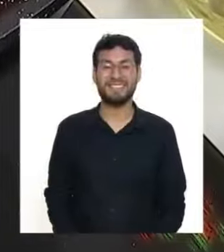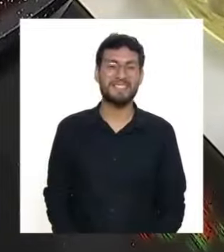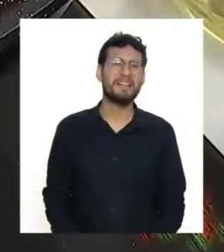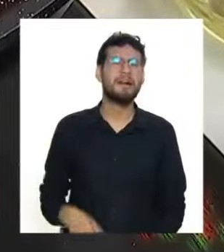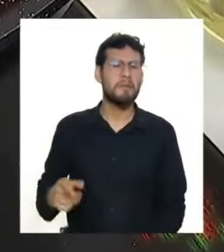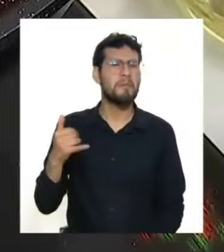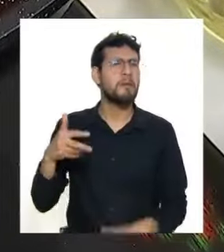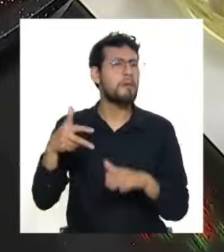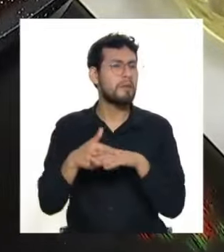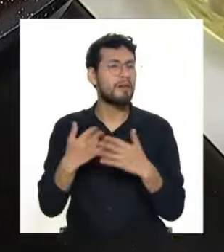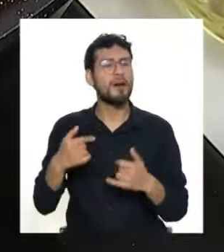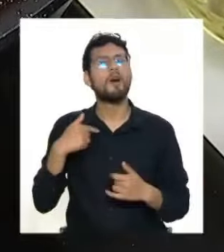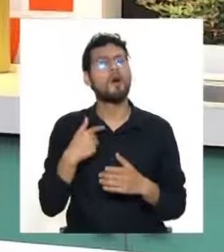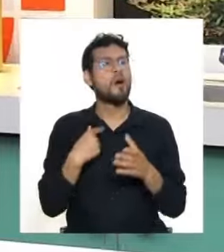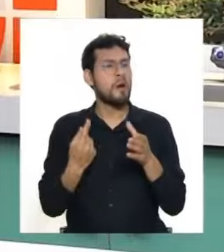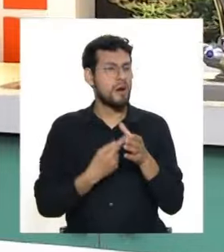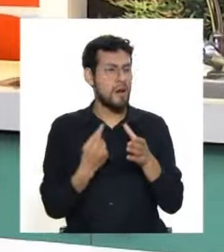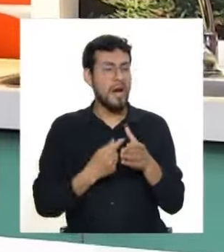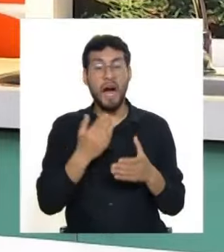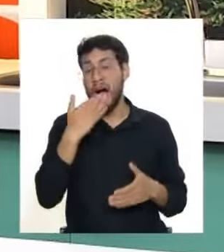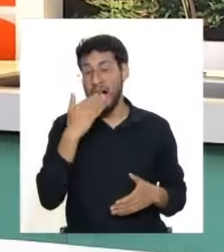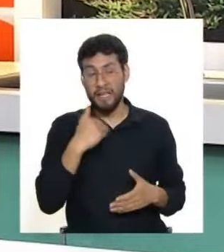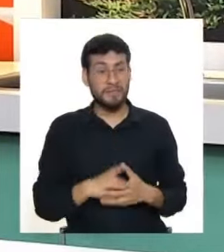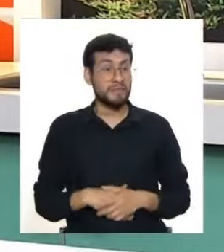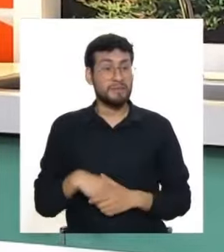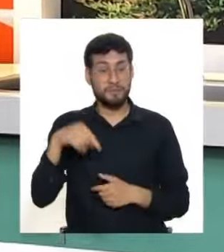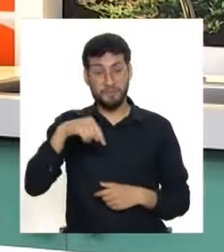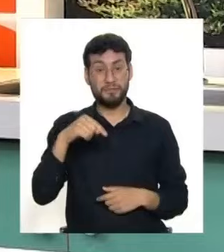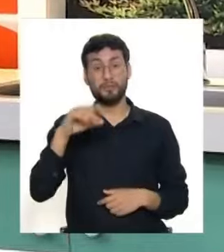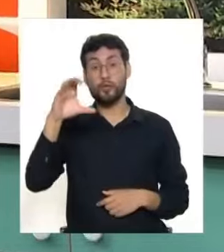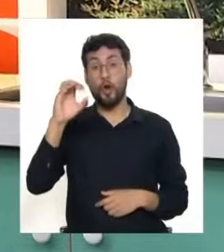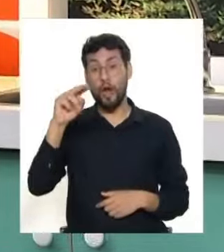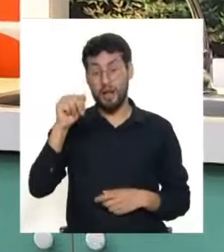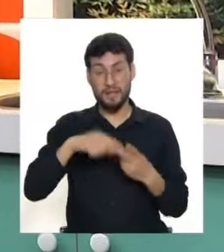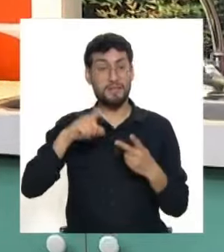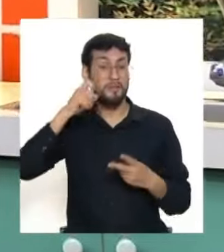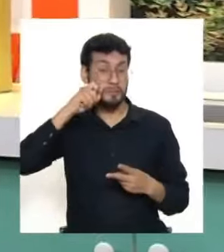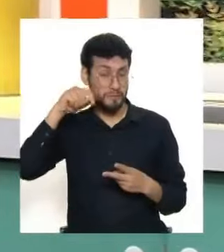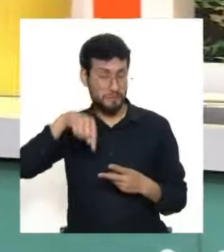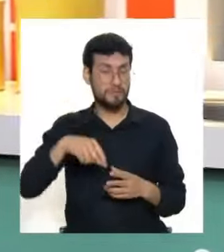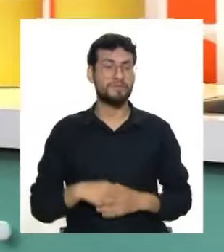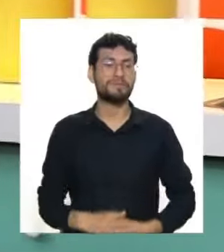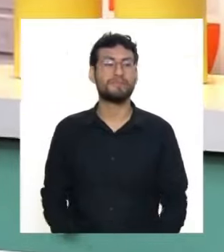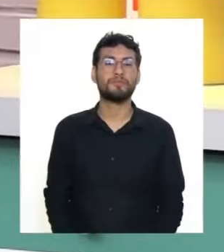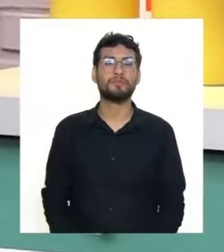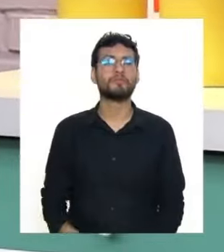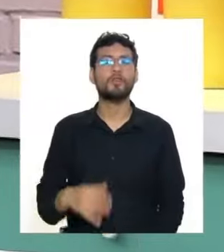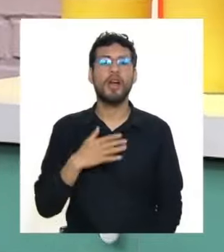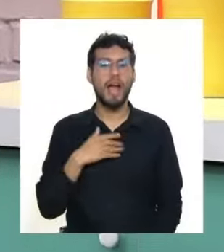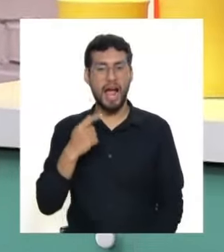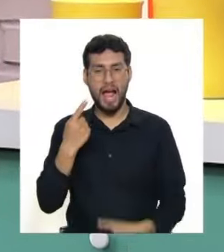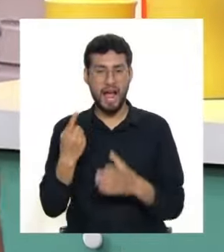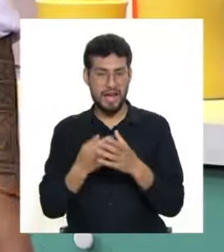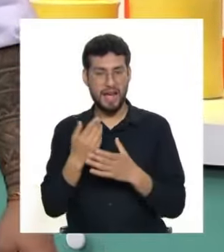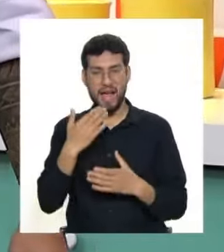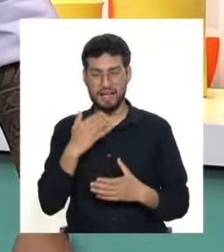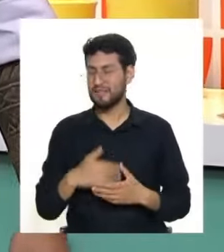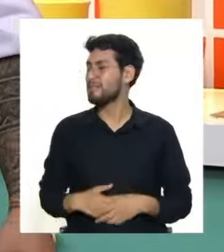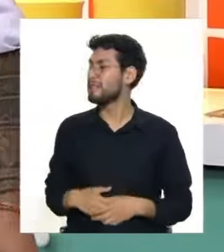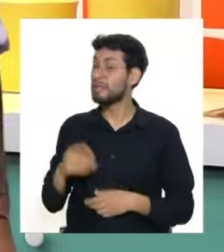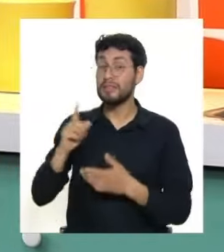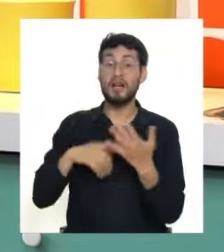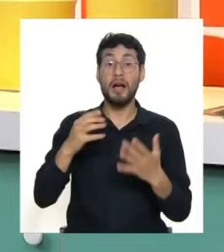mientras nos vamos a la pausa, yo voy a licuar mi ajicito, voy a licuar mi cocona con mi cebolla. Uh-huh. Y voy a ir haciendo mi ajicito. ¿Sabes qué faltó hacer?